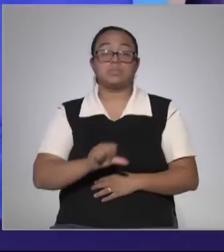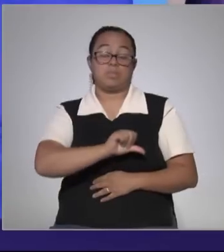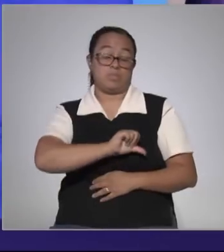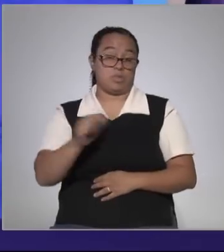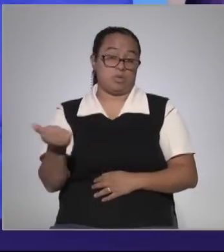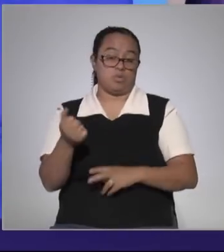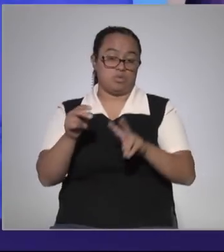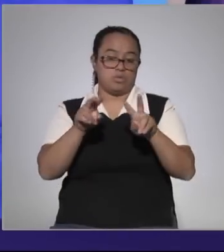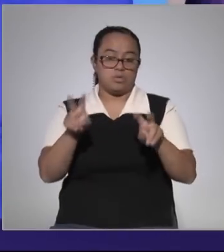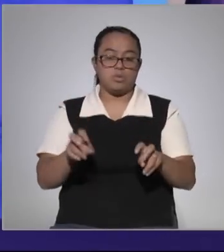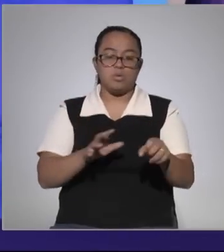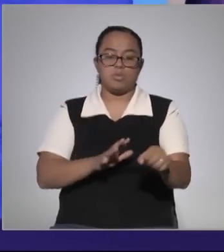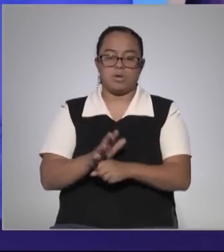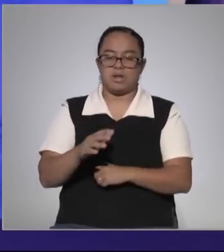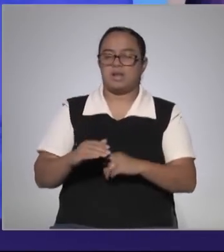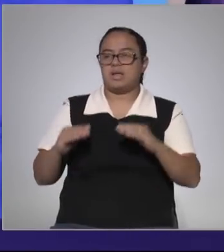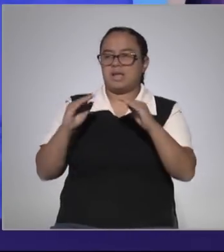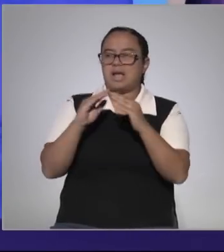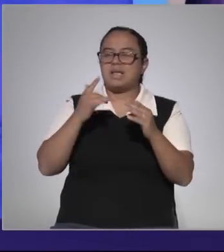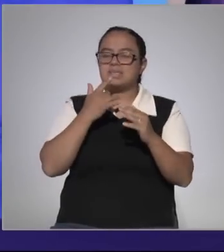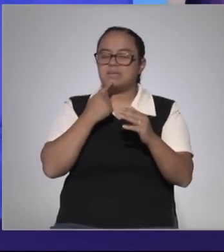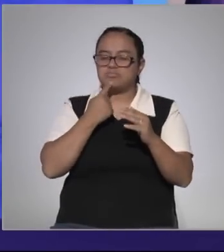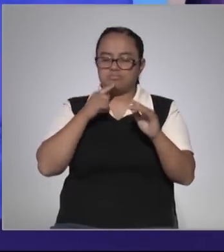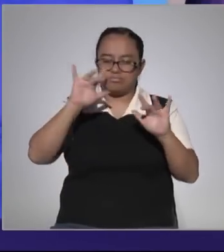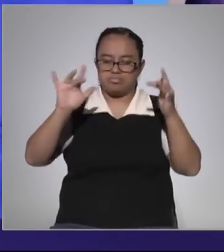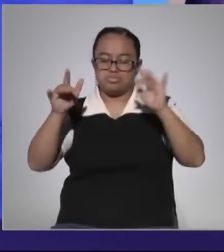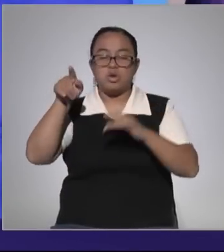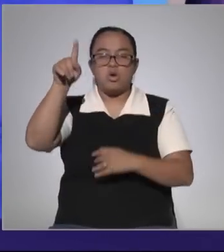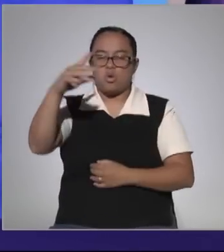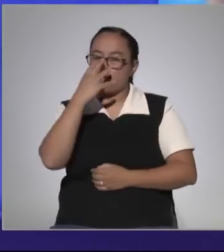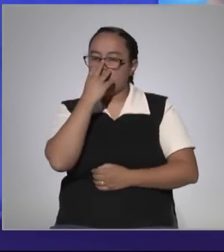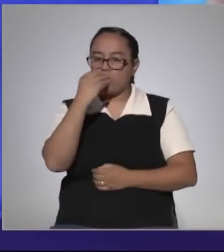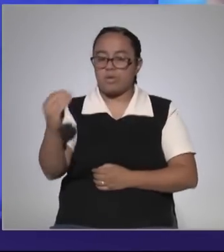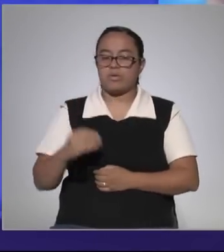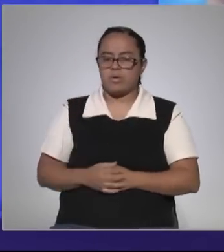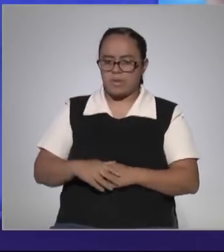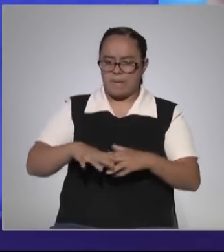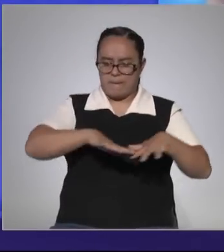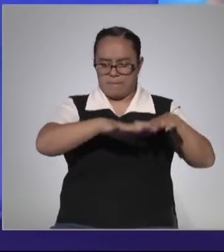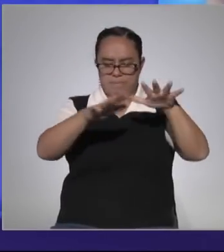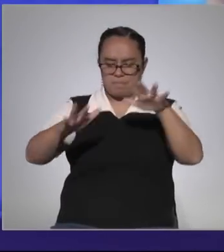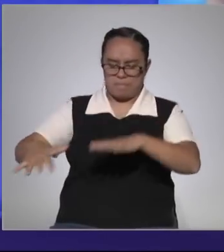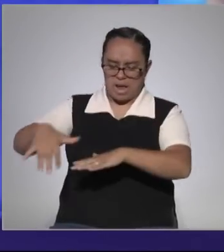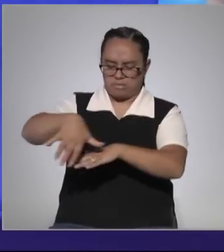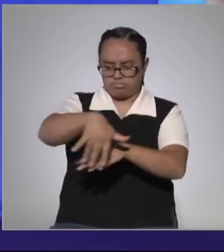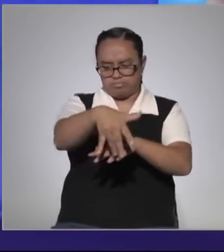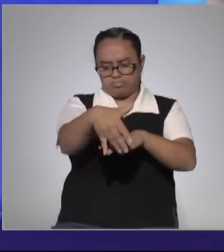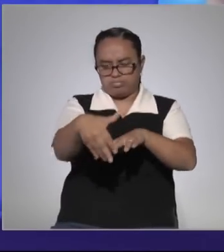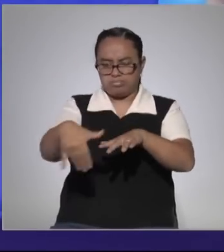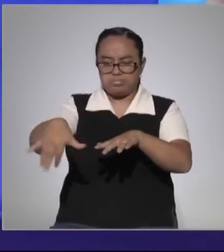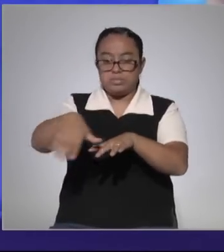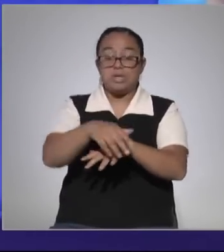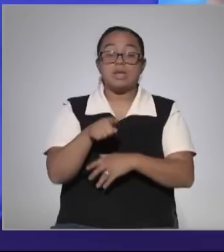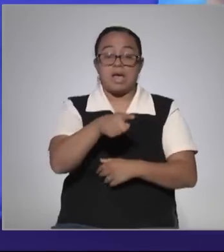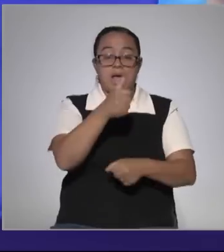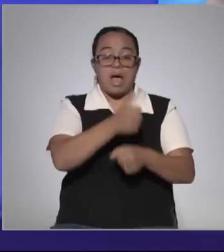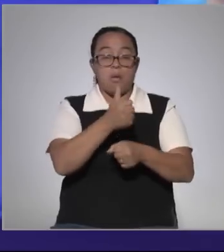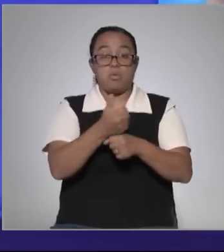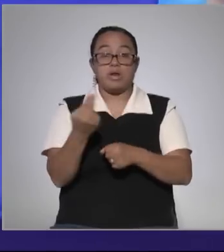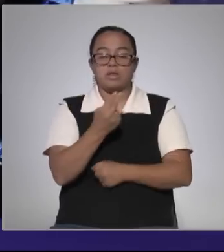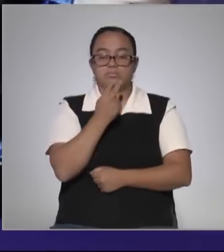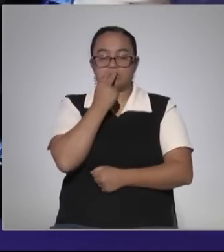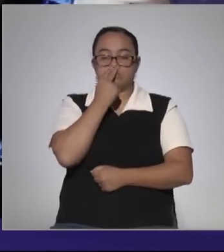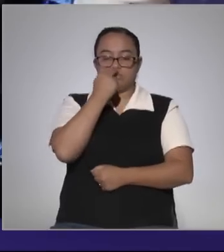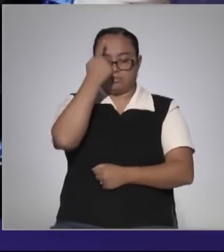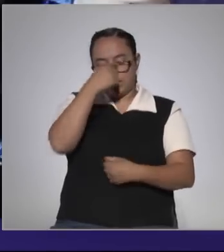cartelera especial de visitar la Casa de las Marionetas en la Titería de Coyoacán con A la orilla del mar. La abuela necesita oxígeno para sobrevivir, pero